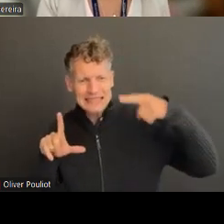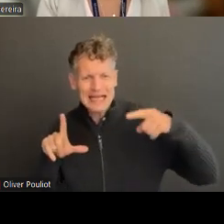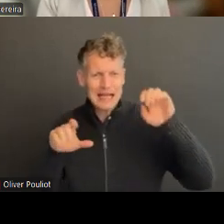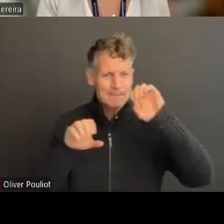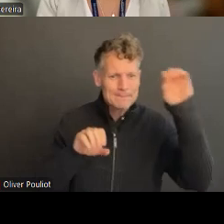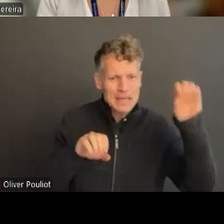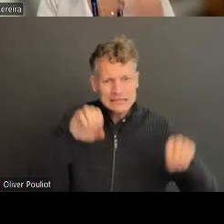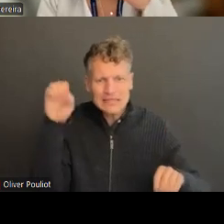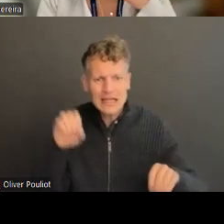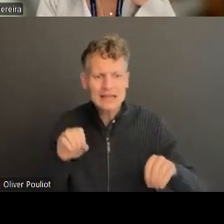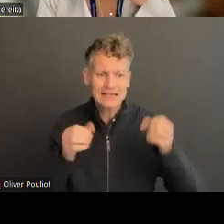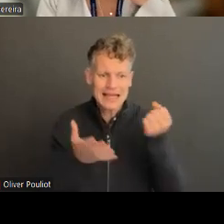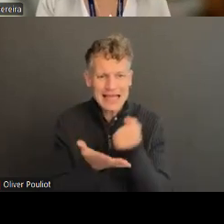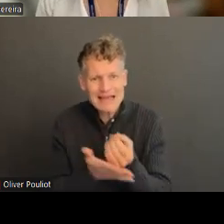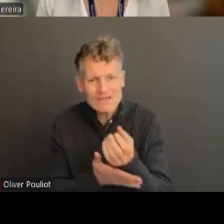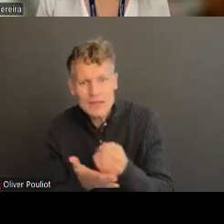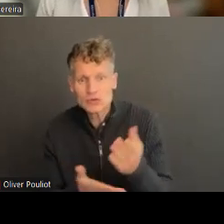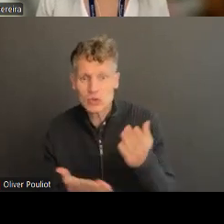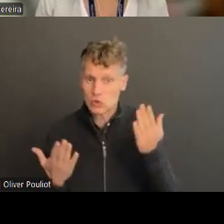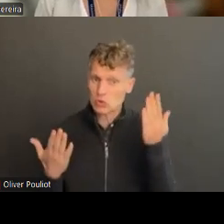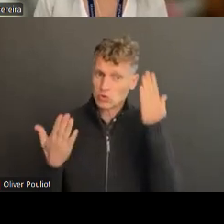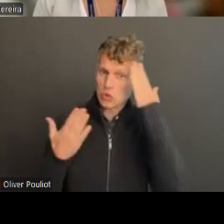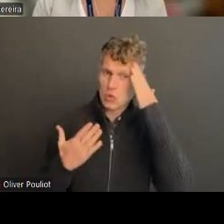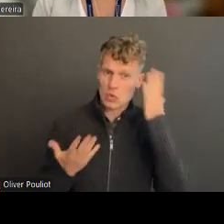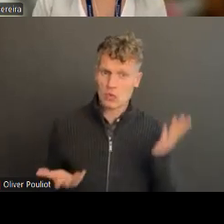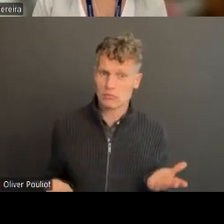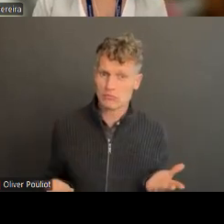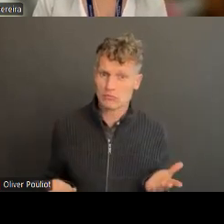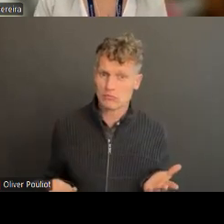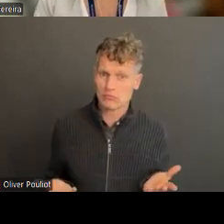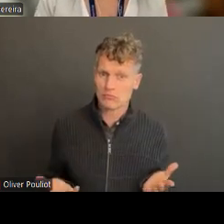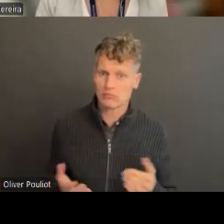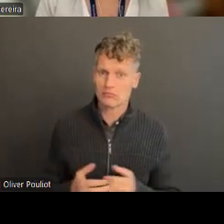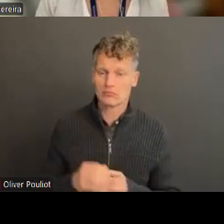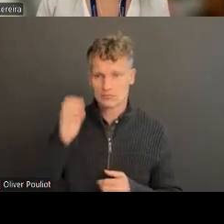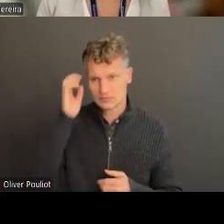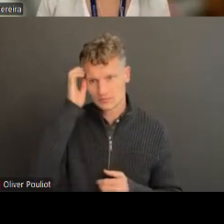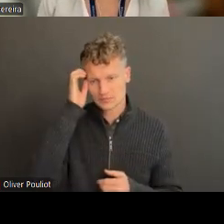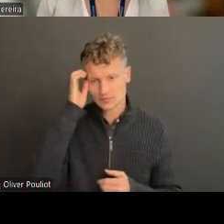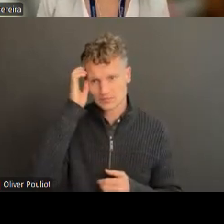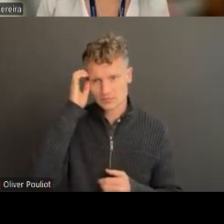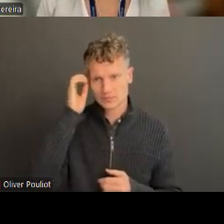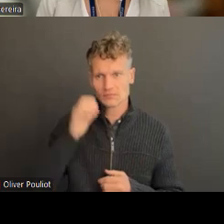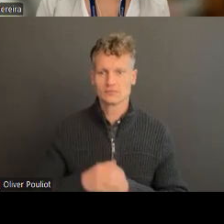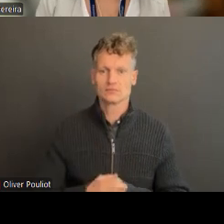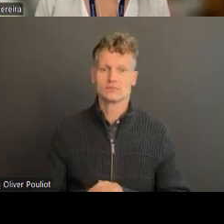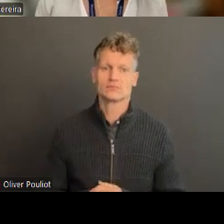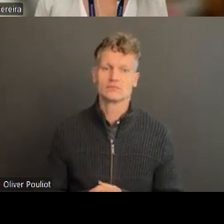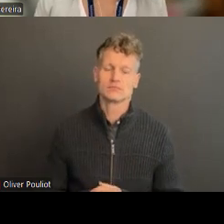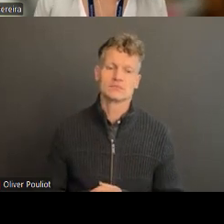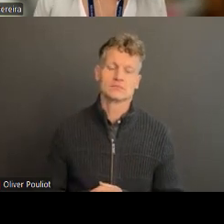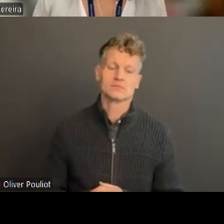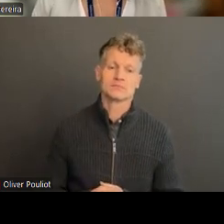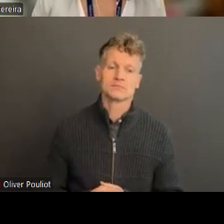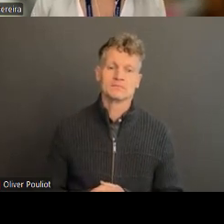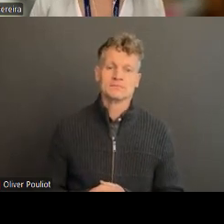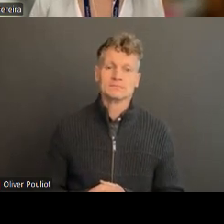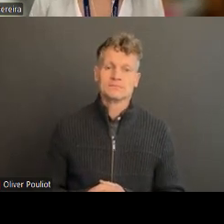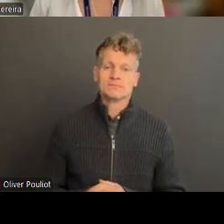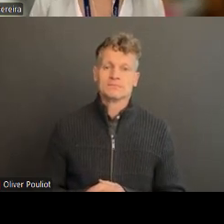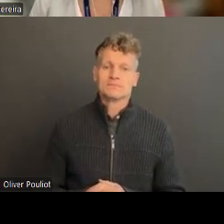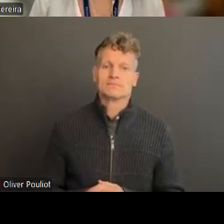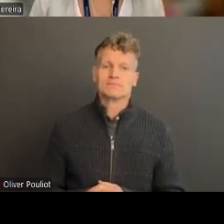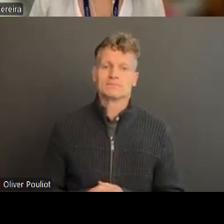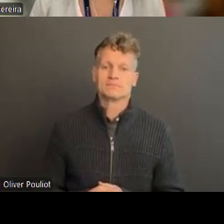Esto es mucho más dramático. Esta es una comparación entre la sobrevida entre cáncer de mama, cáncer de cuello uterino, y vemos que pese a